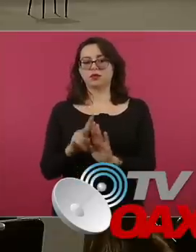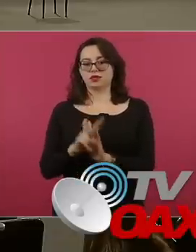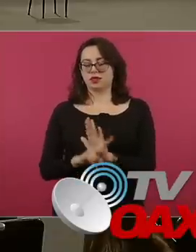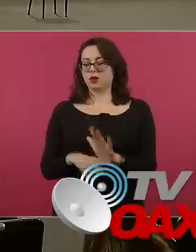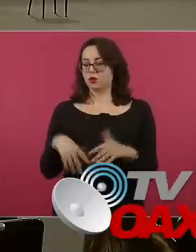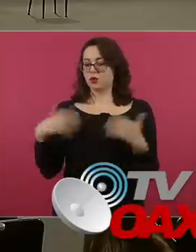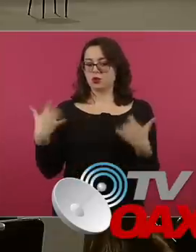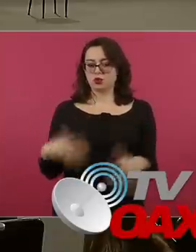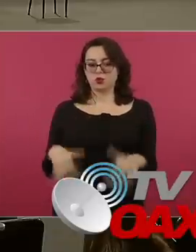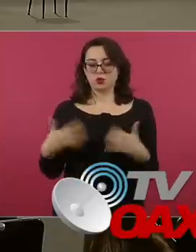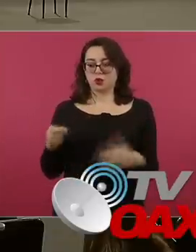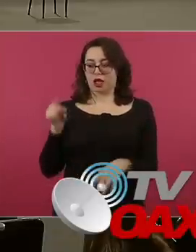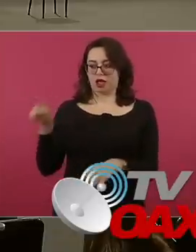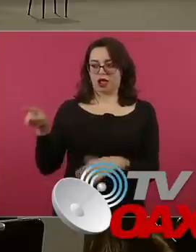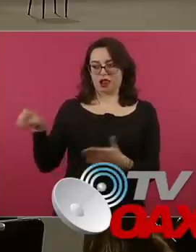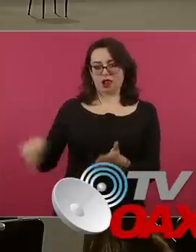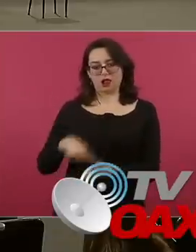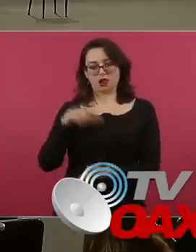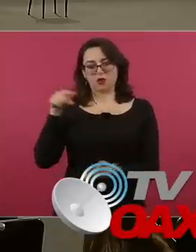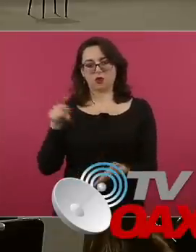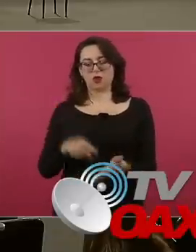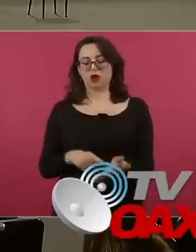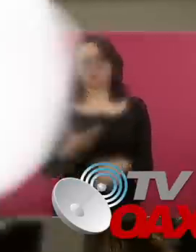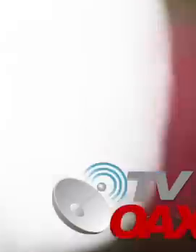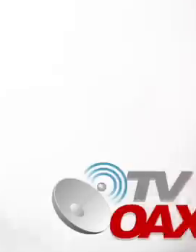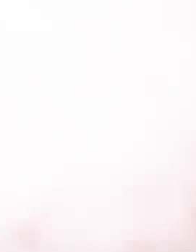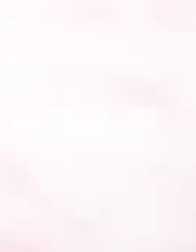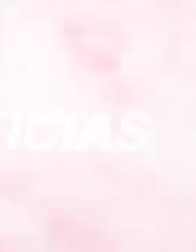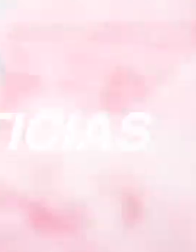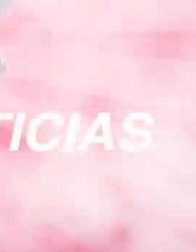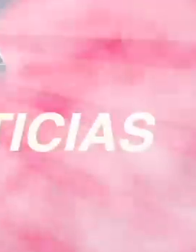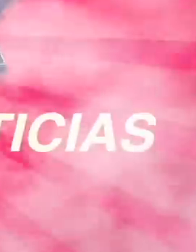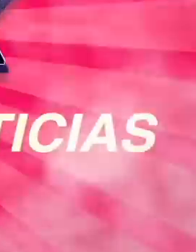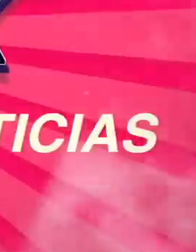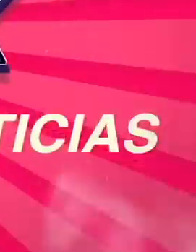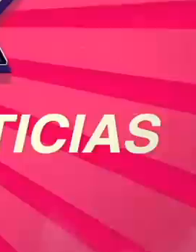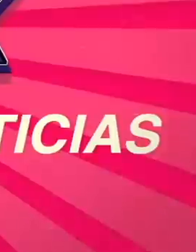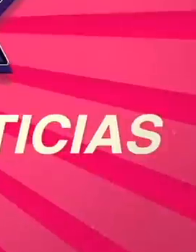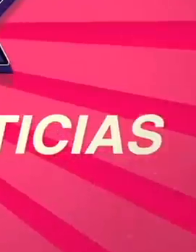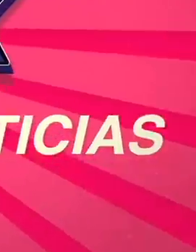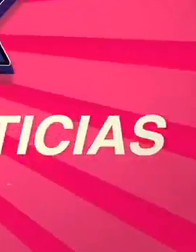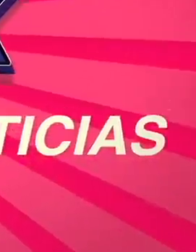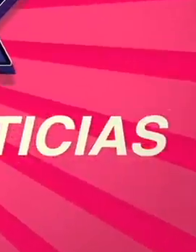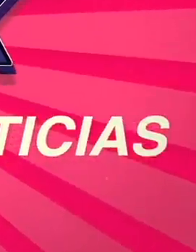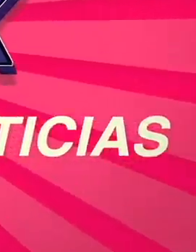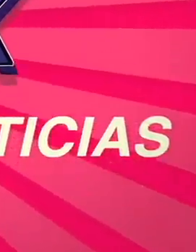tiene esta zona en el área oriental de la península de Yucatán.